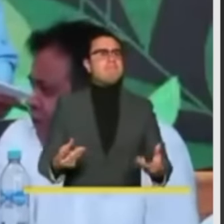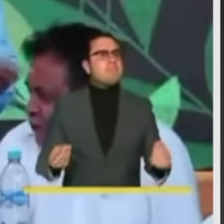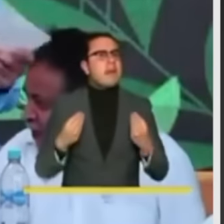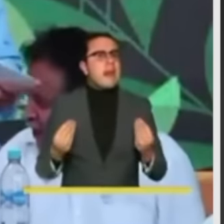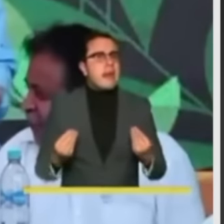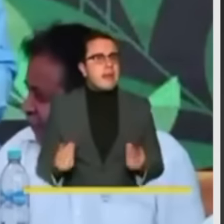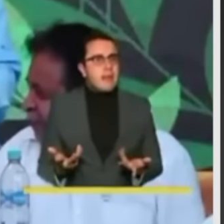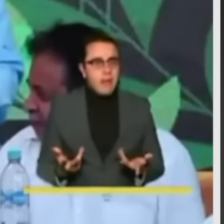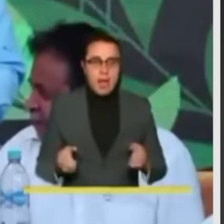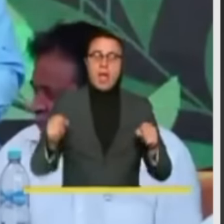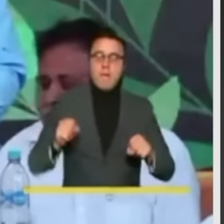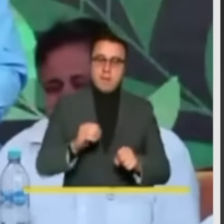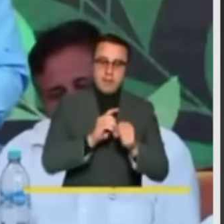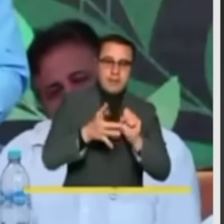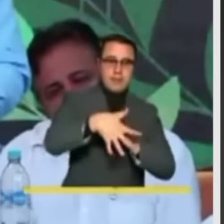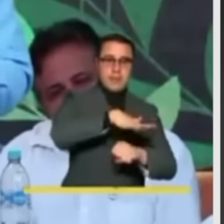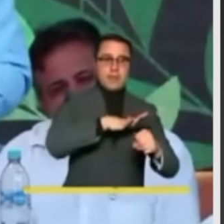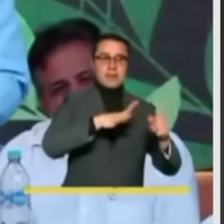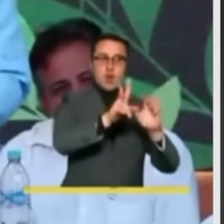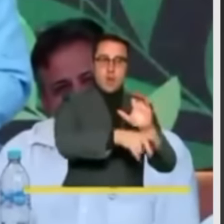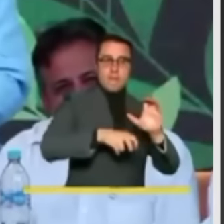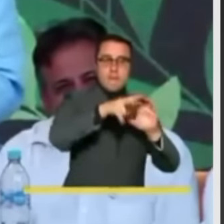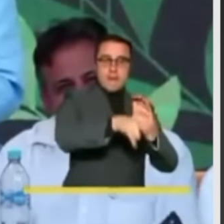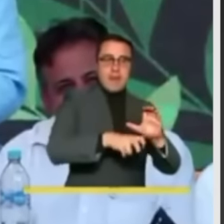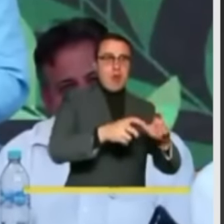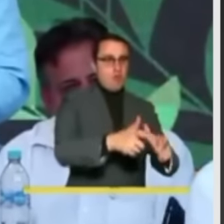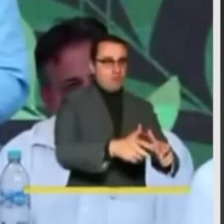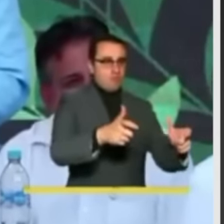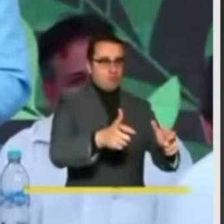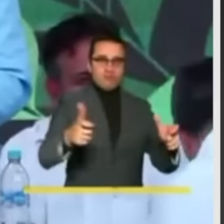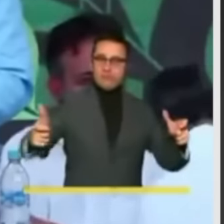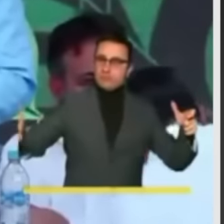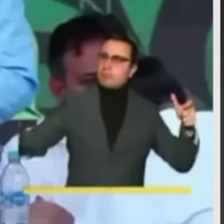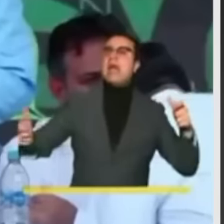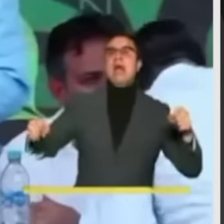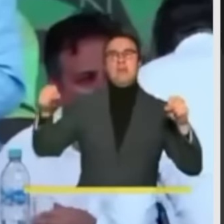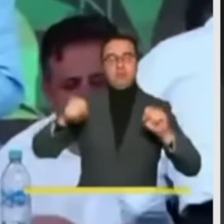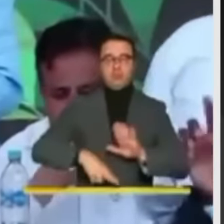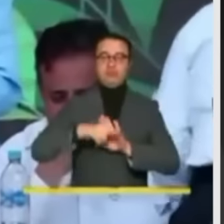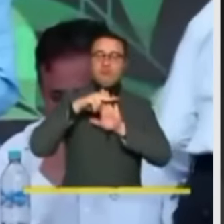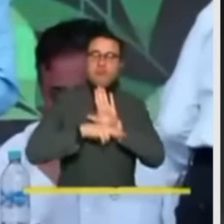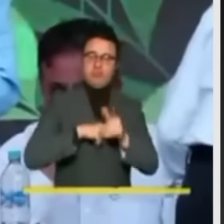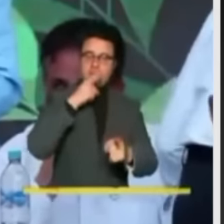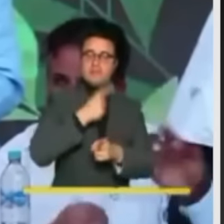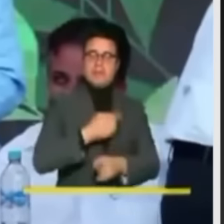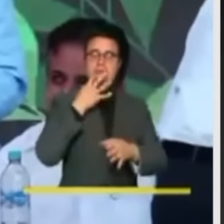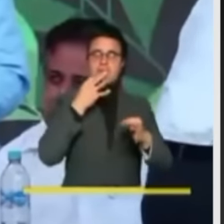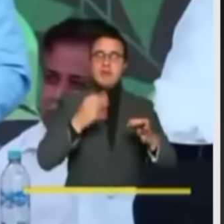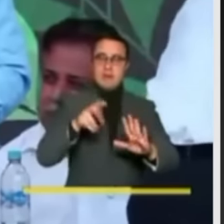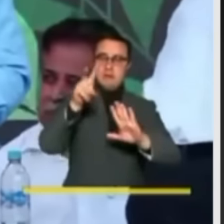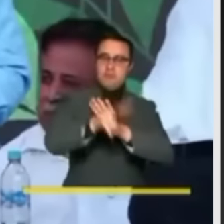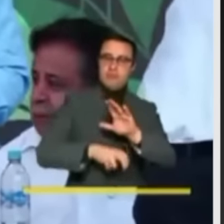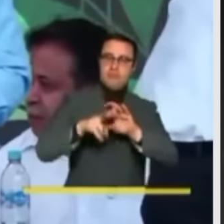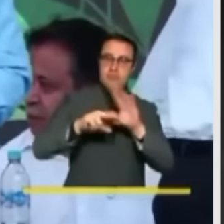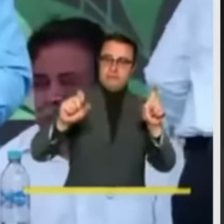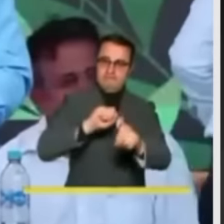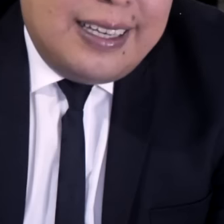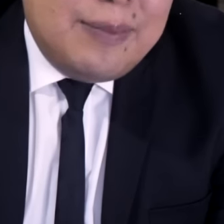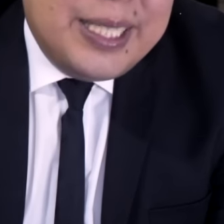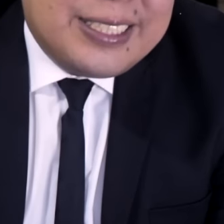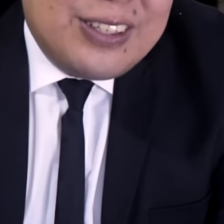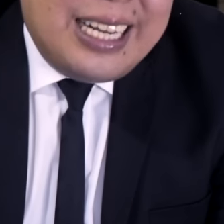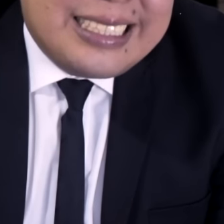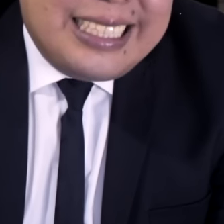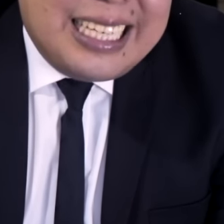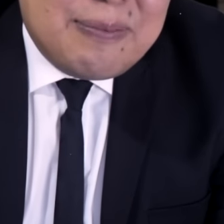construir estos distritos mineros, consolidar esta política y garantizar la transformación de la minería en el territorio.